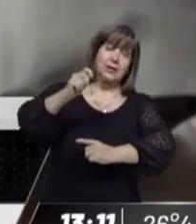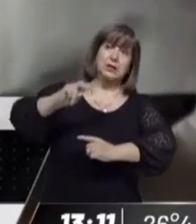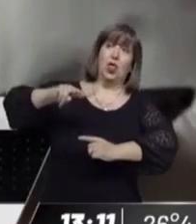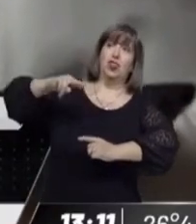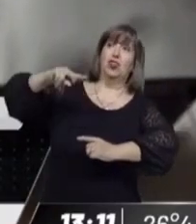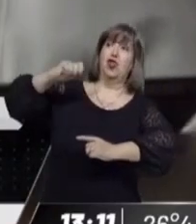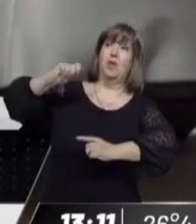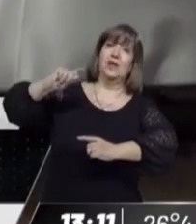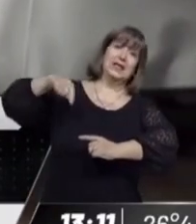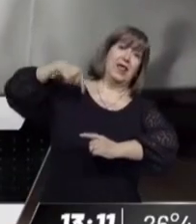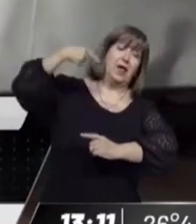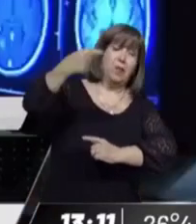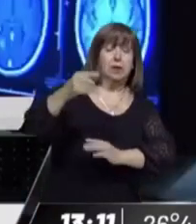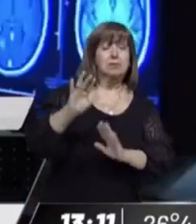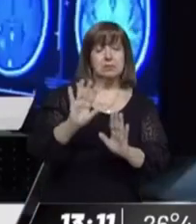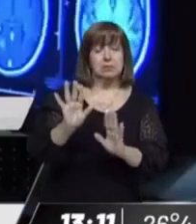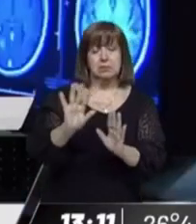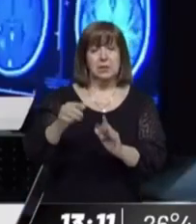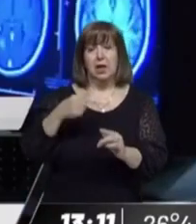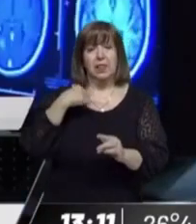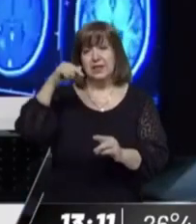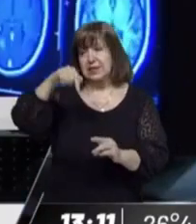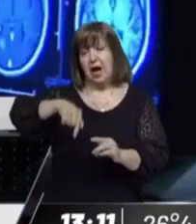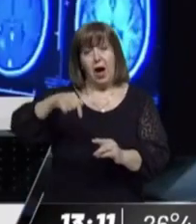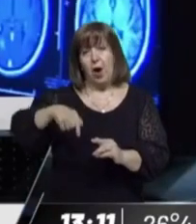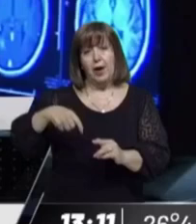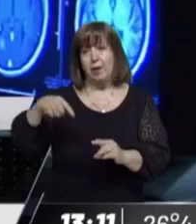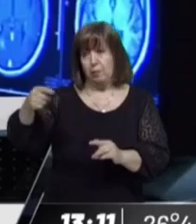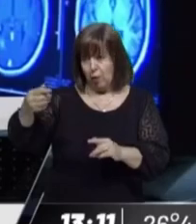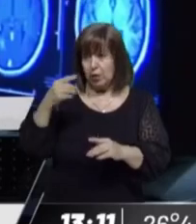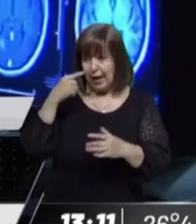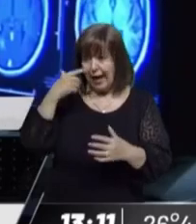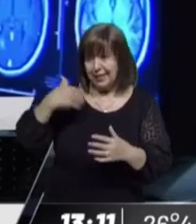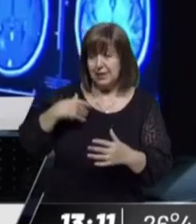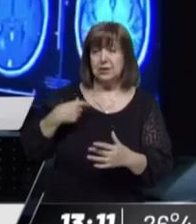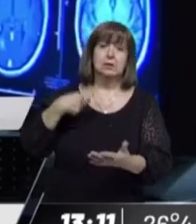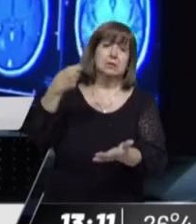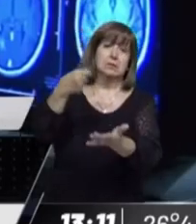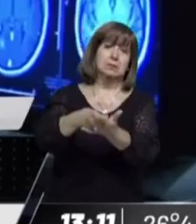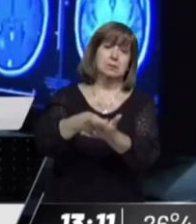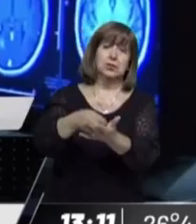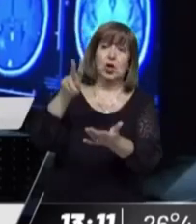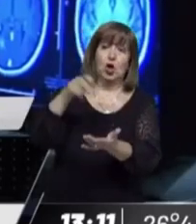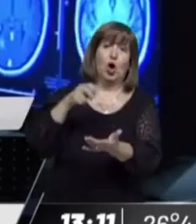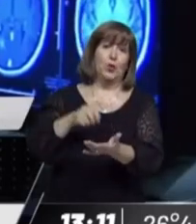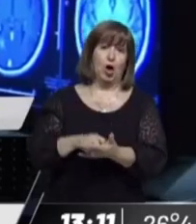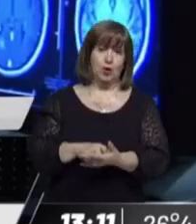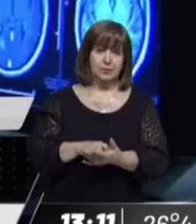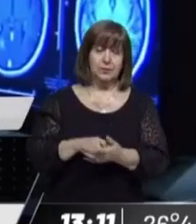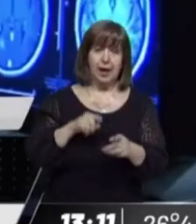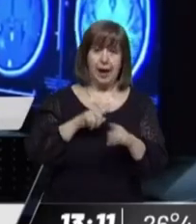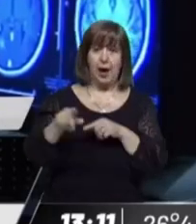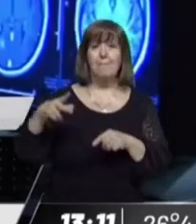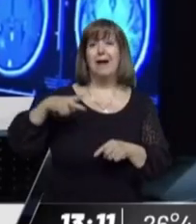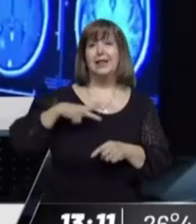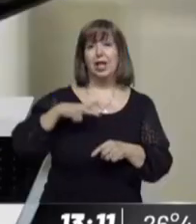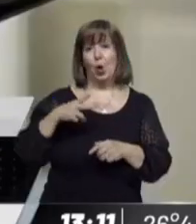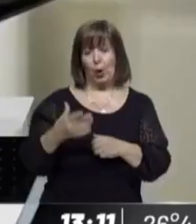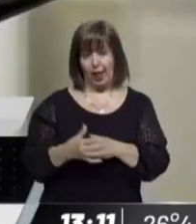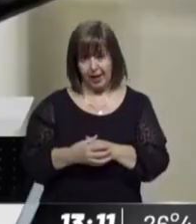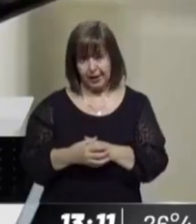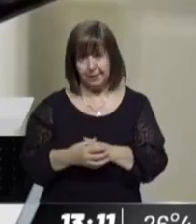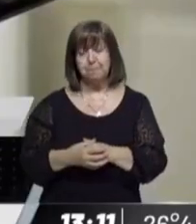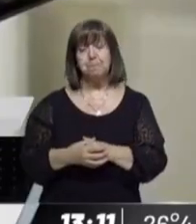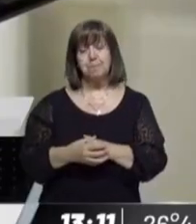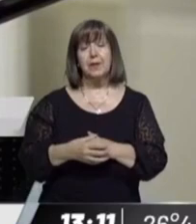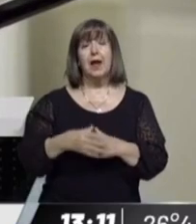cobrar las consultas algunos la diferencia y otros directamente la consulta de forma particular el responsable del